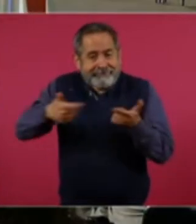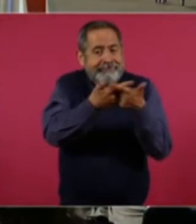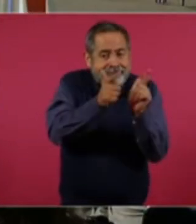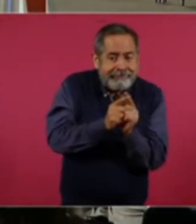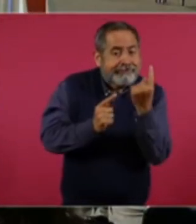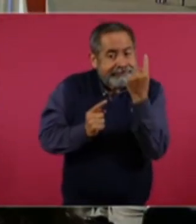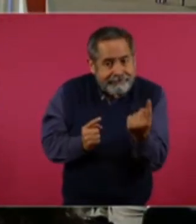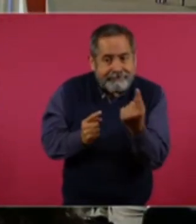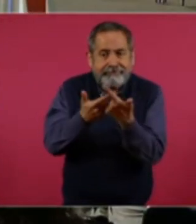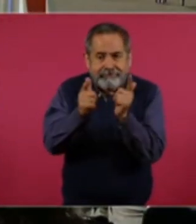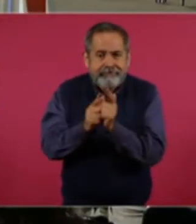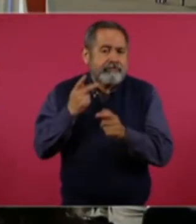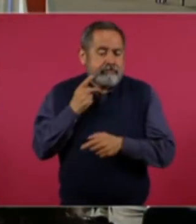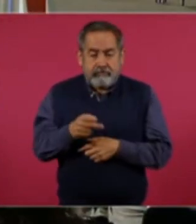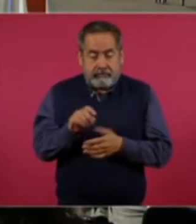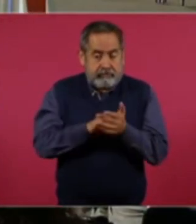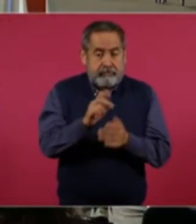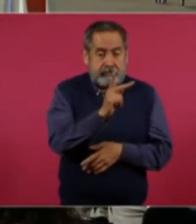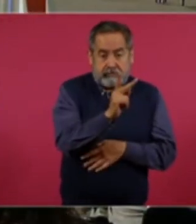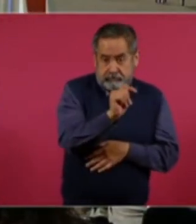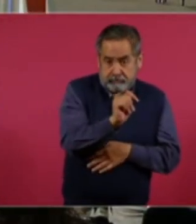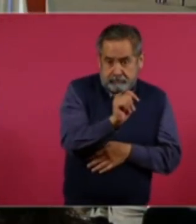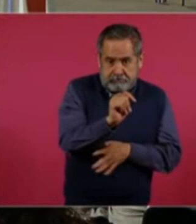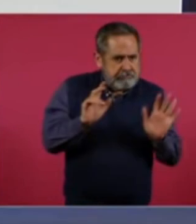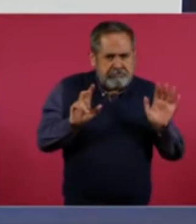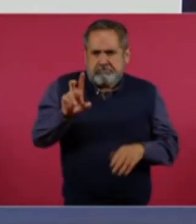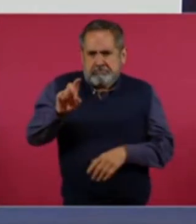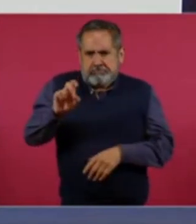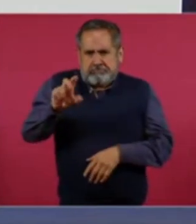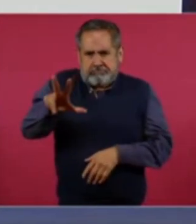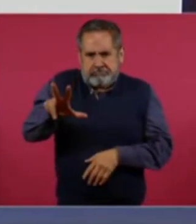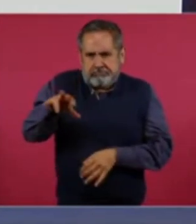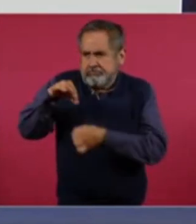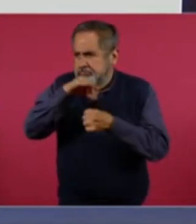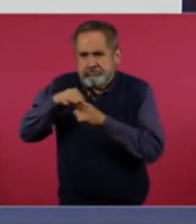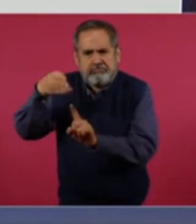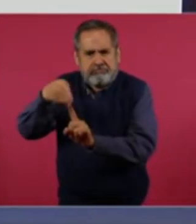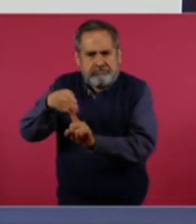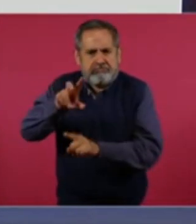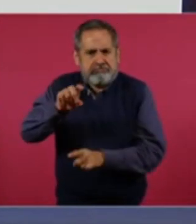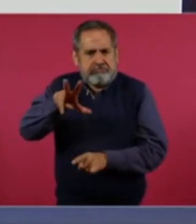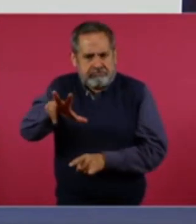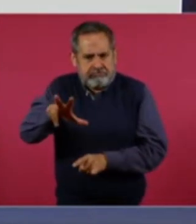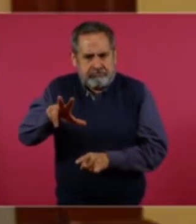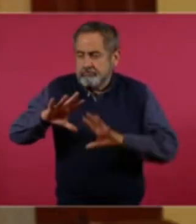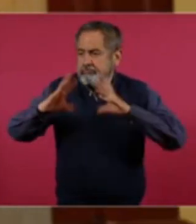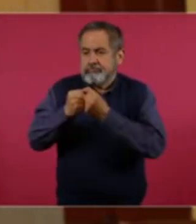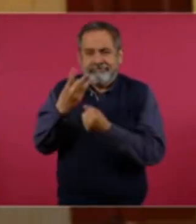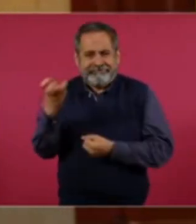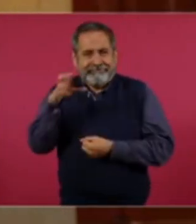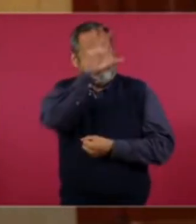por PT. PT obtuvo 38 diputados por mayoría. De los 300 distritos de